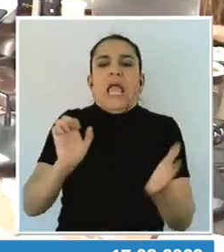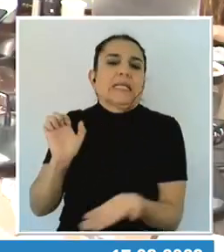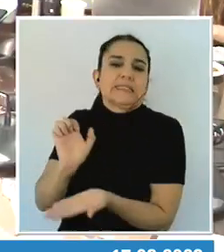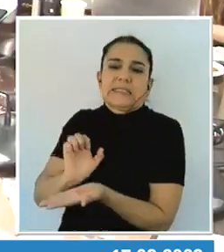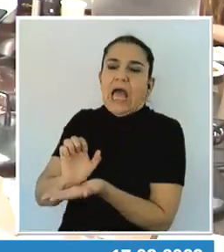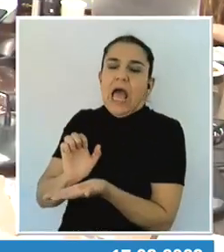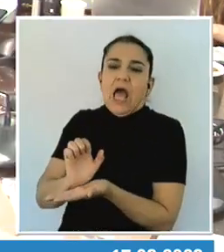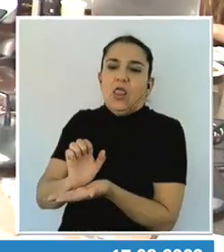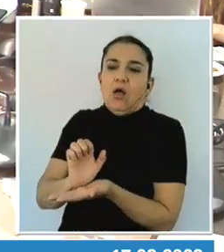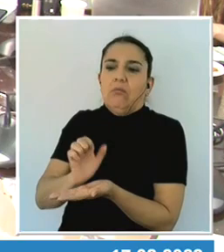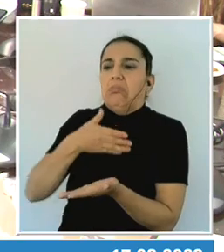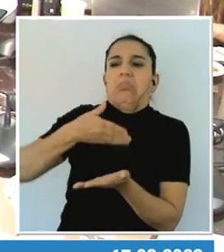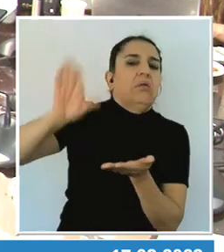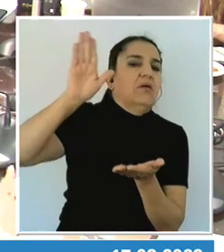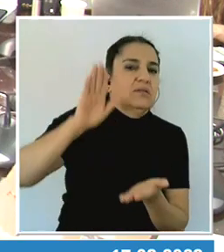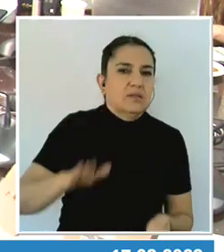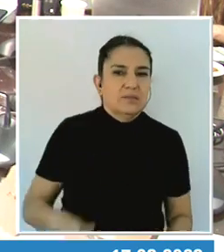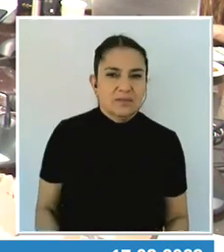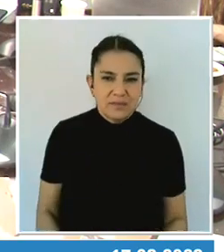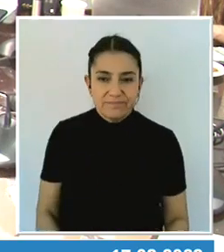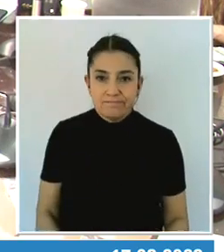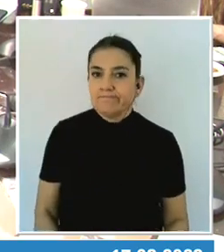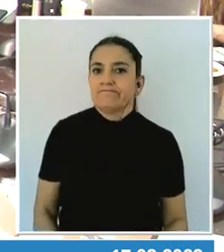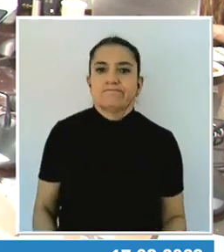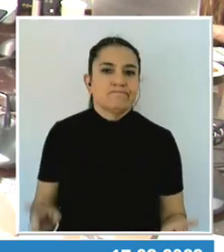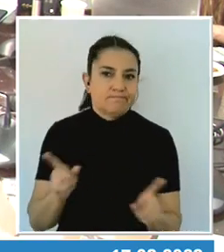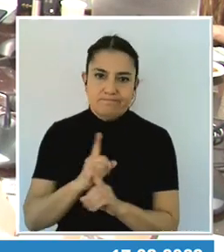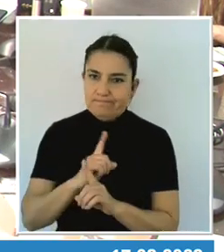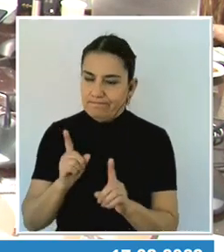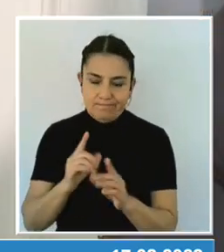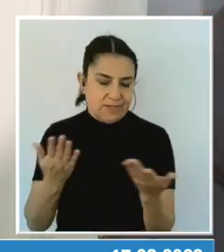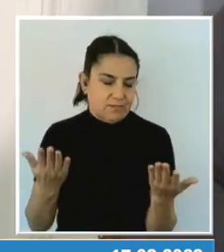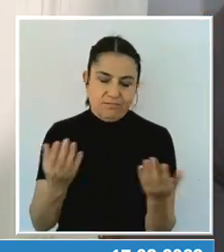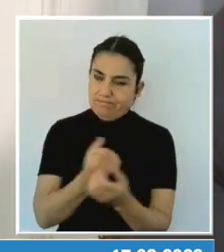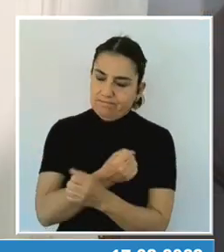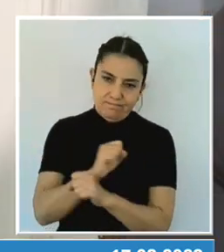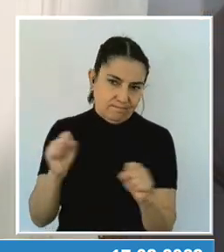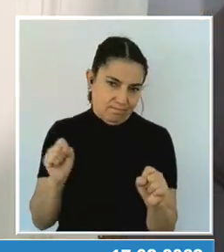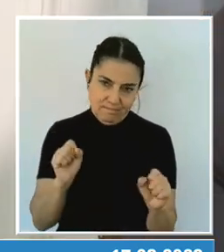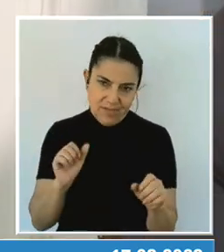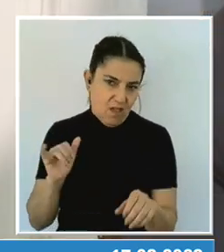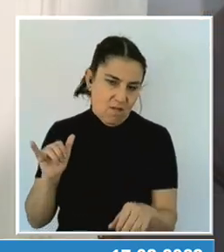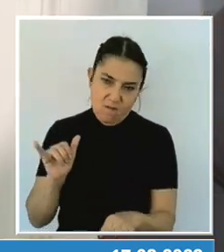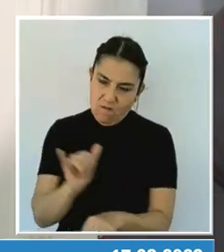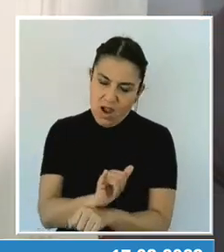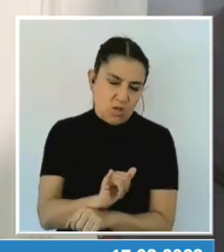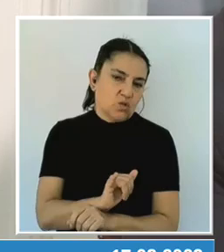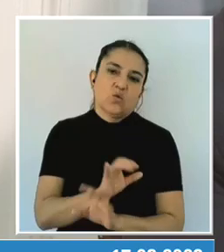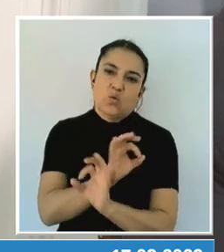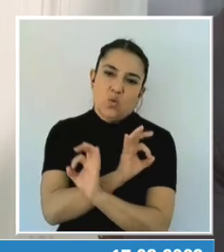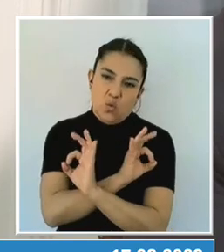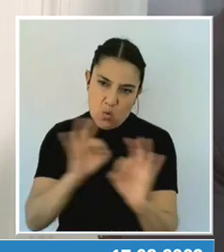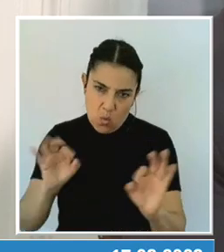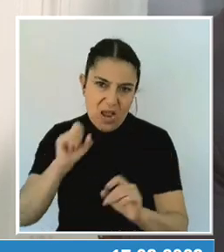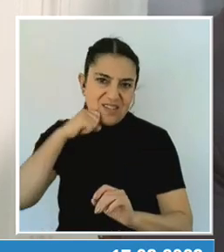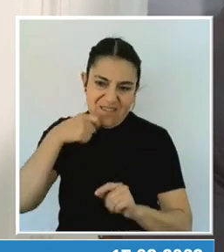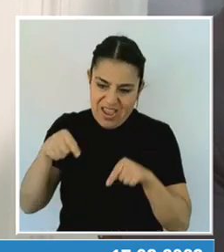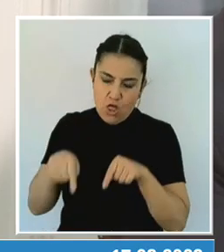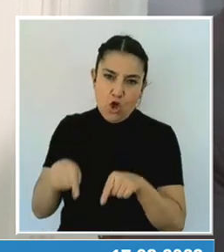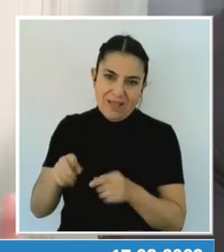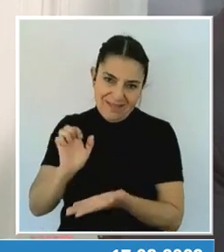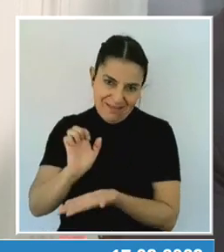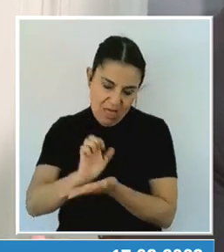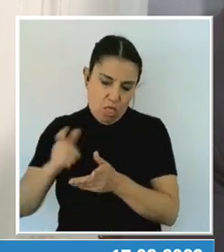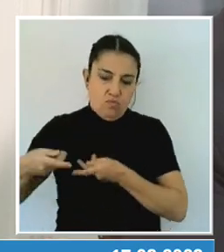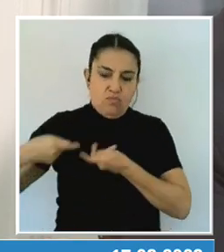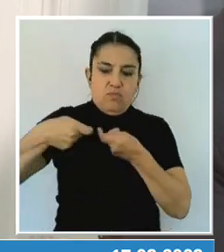al diablo. Eso es falaz. Nunca ha sido ese el concepto de subsidiariedad. Aquí